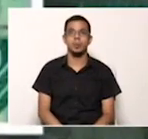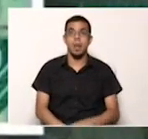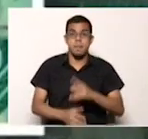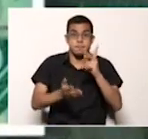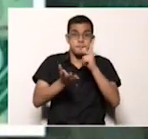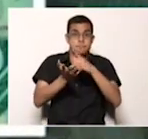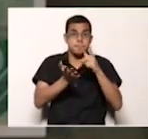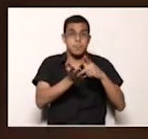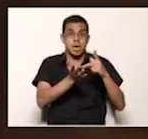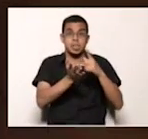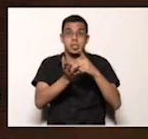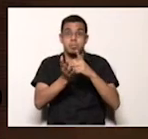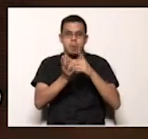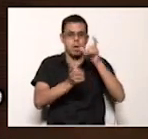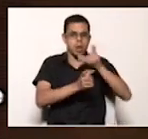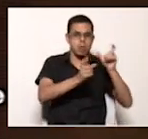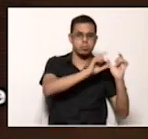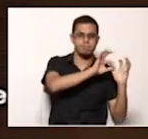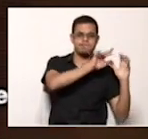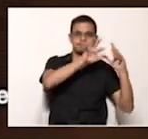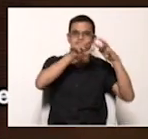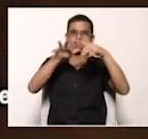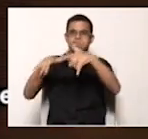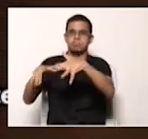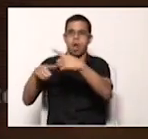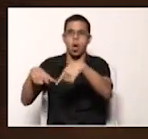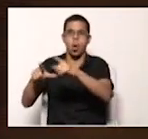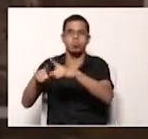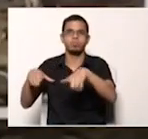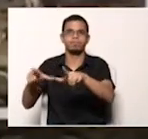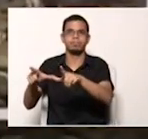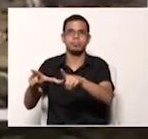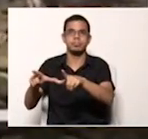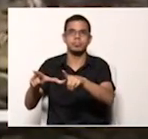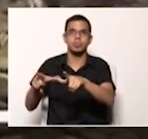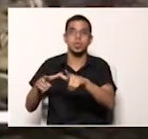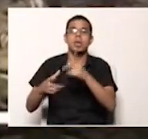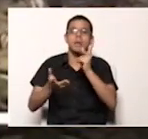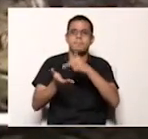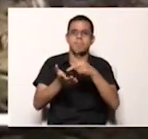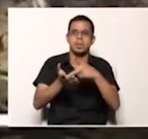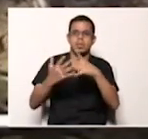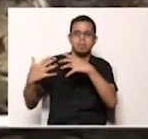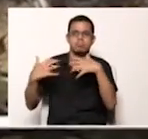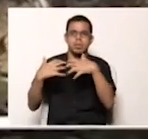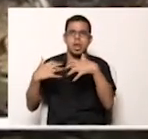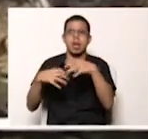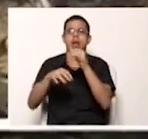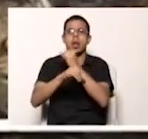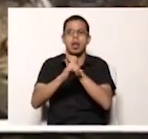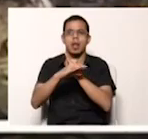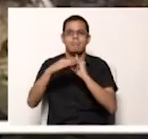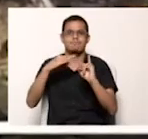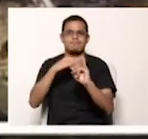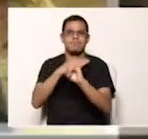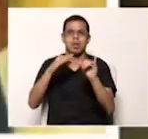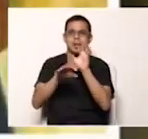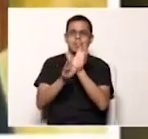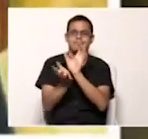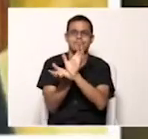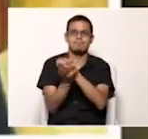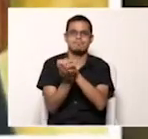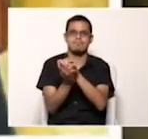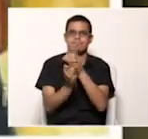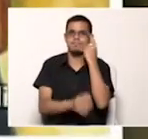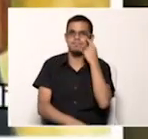Participó en la emigración a Oriente y se casó con el principal cabecilla de los patriotas en la isla de Margarita, el coronel Juan Bautista